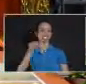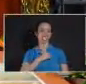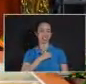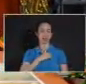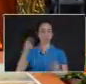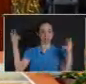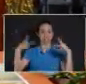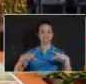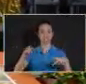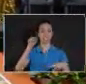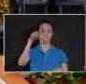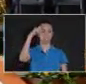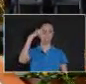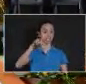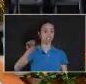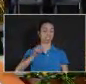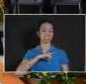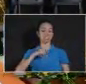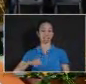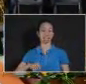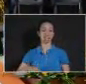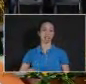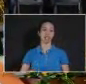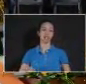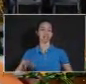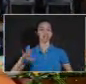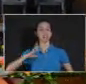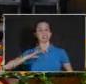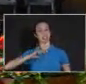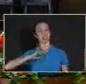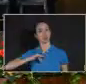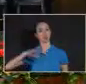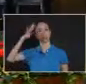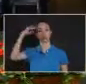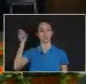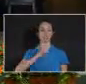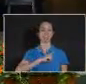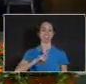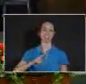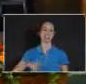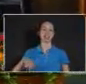día que el papá está de feriado, porque era 15 de septiembre,